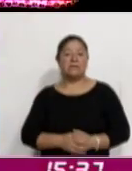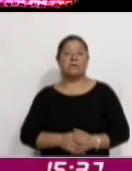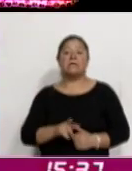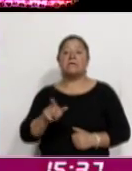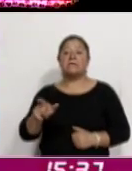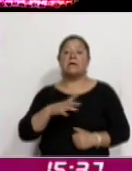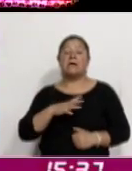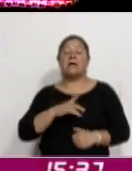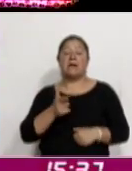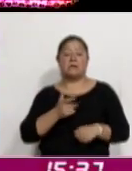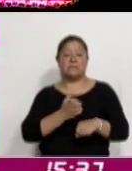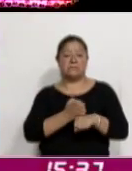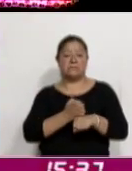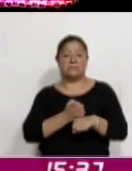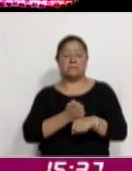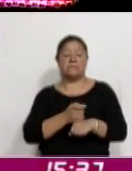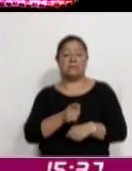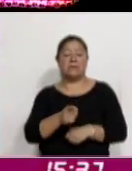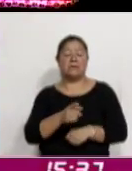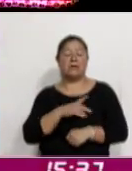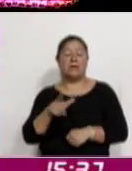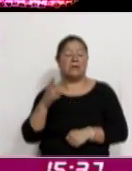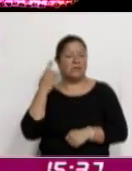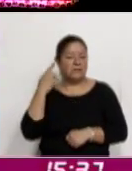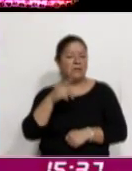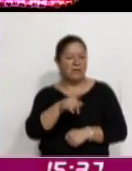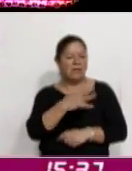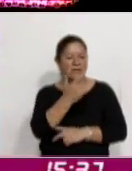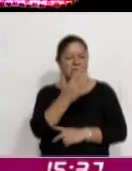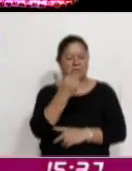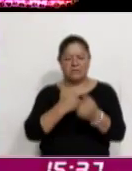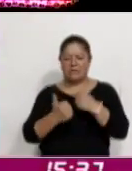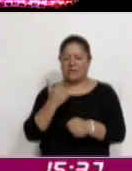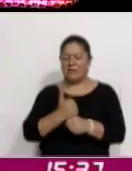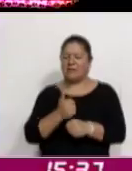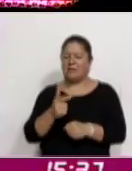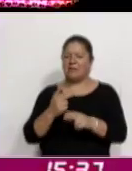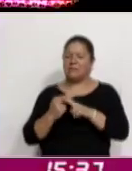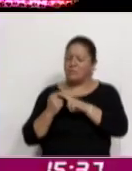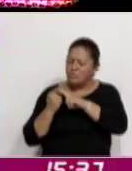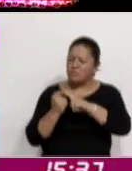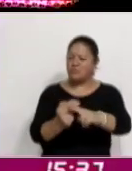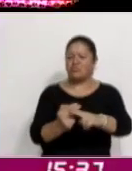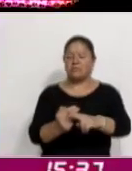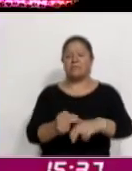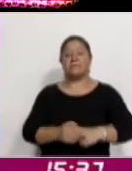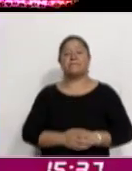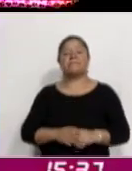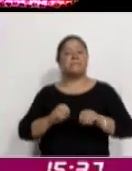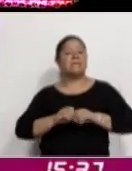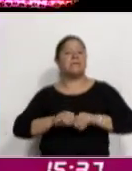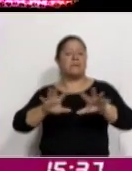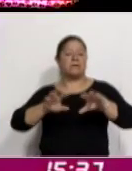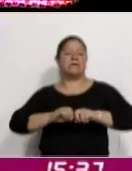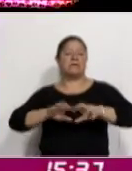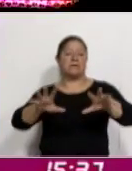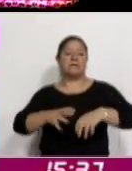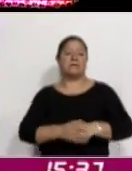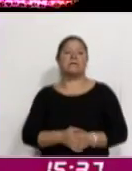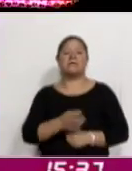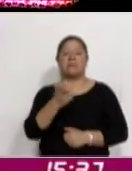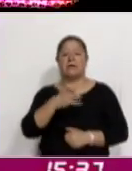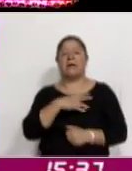estación que cumple 50 años de forma ininterrumpida de estar al aire. Precisamente le tenemos